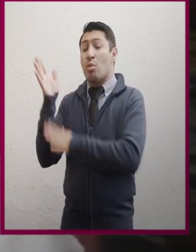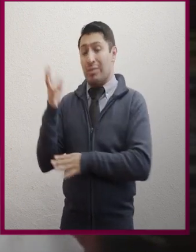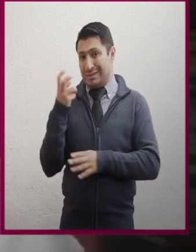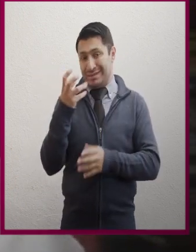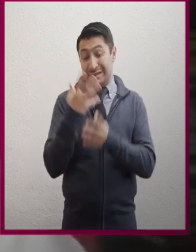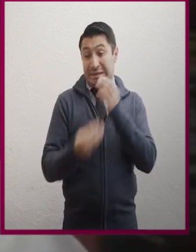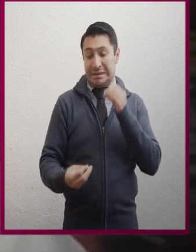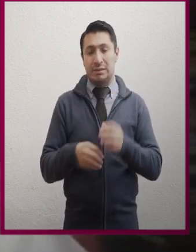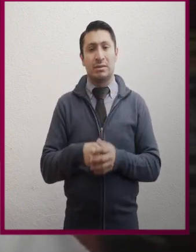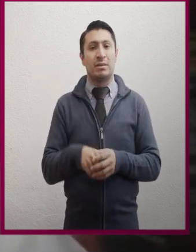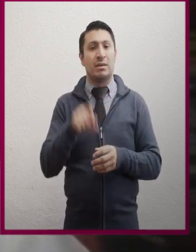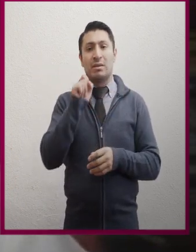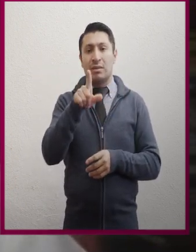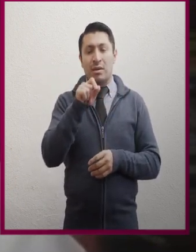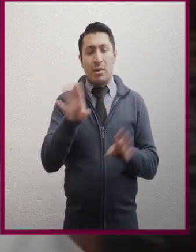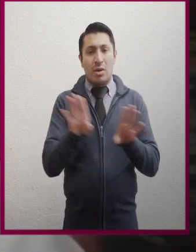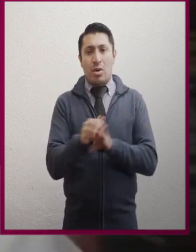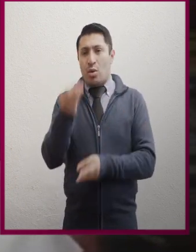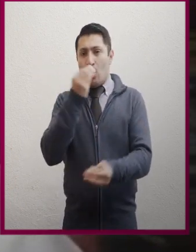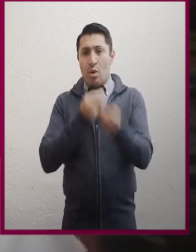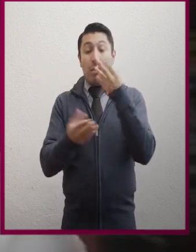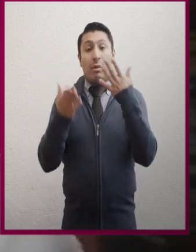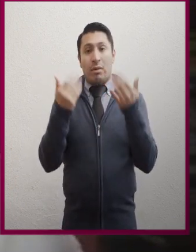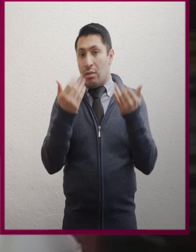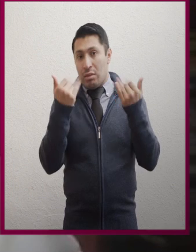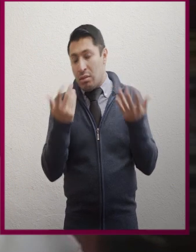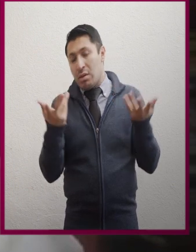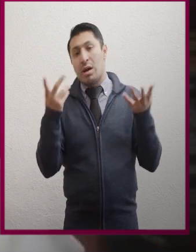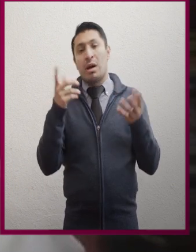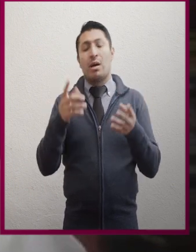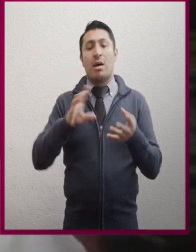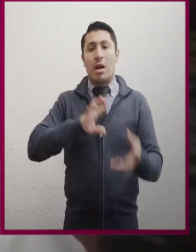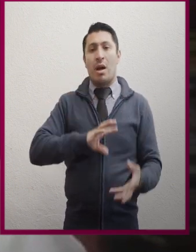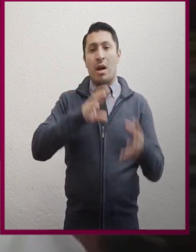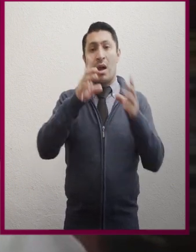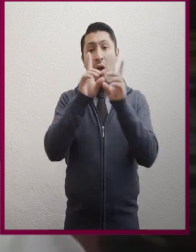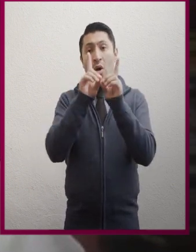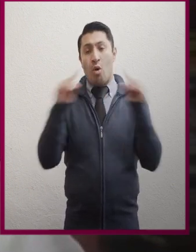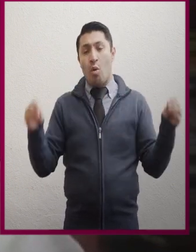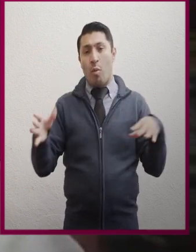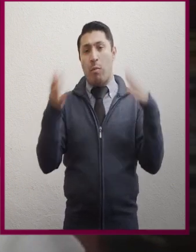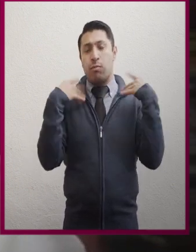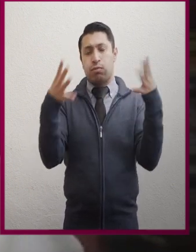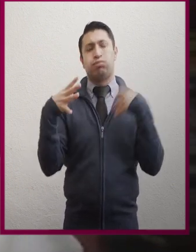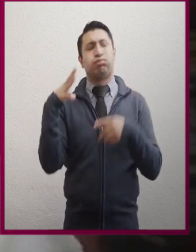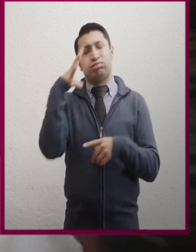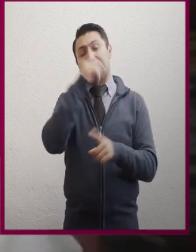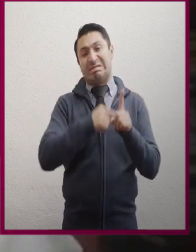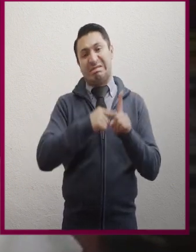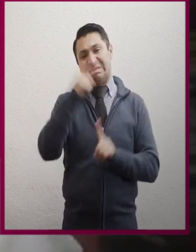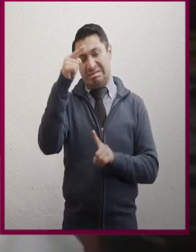alimentos, pues el clima del desierto, y eso pues también ha tenido como consecuencia